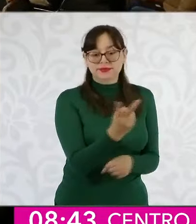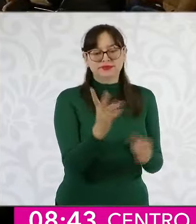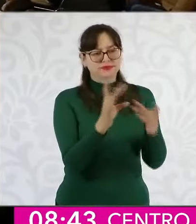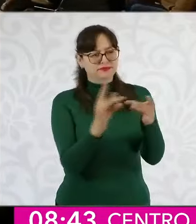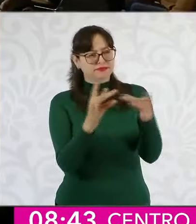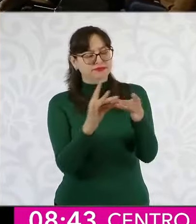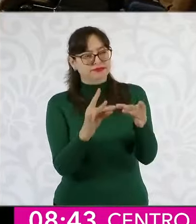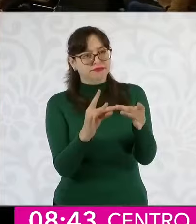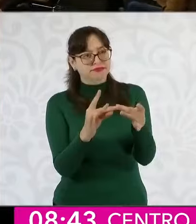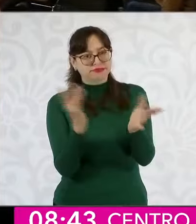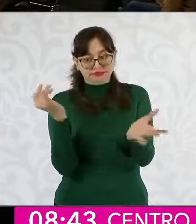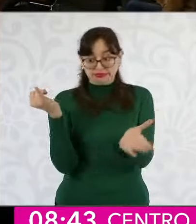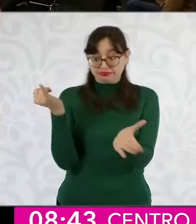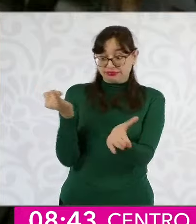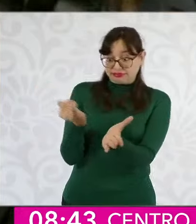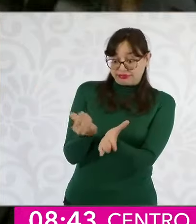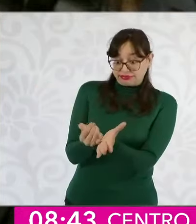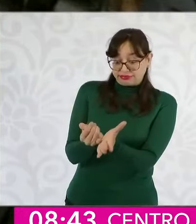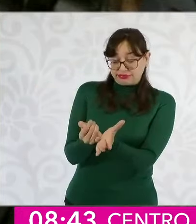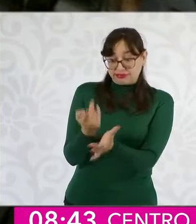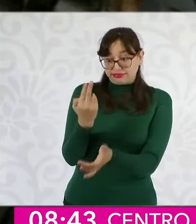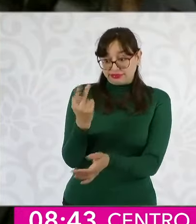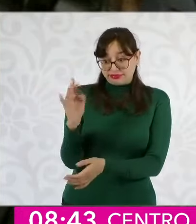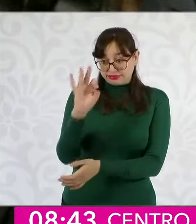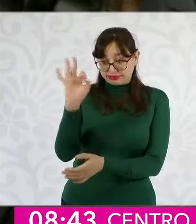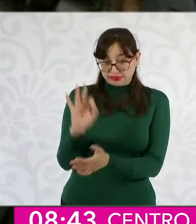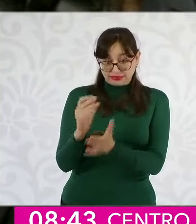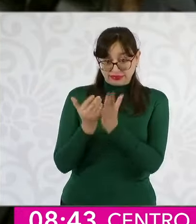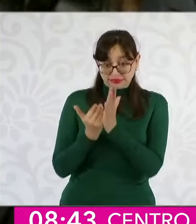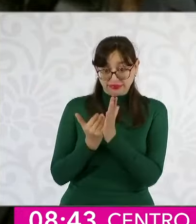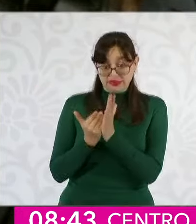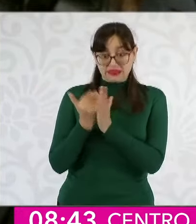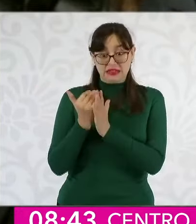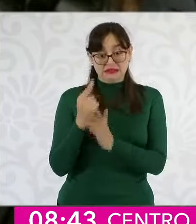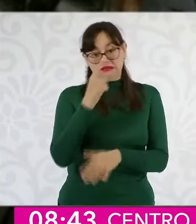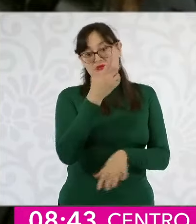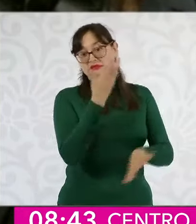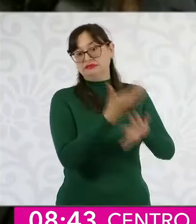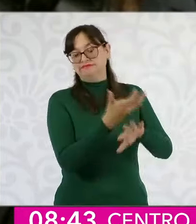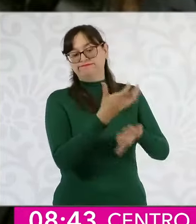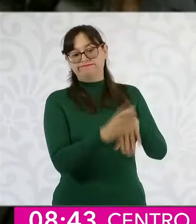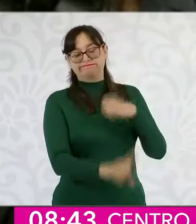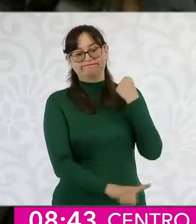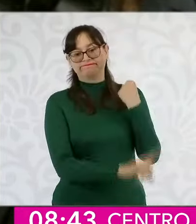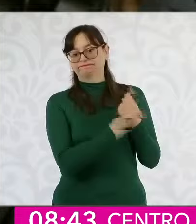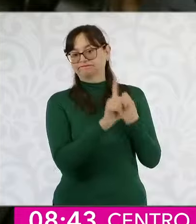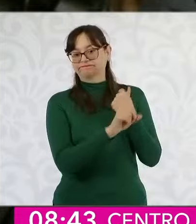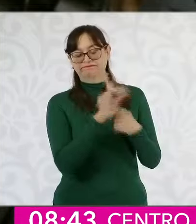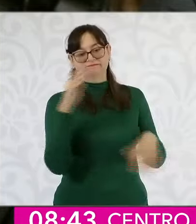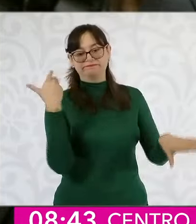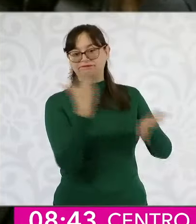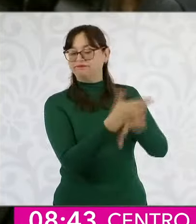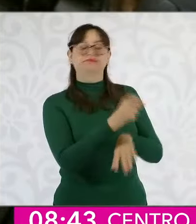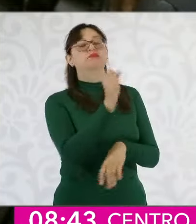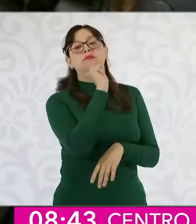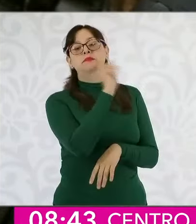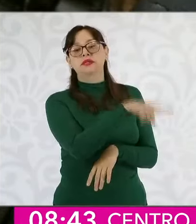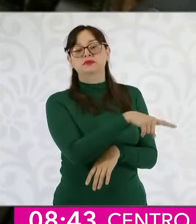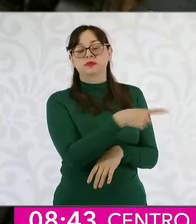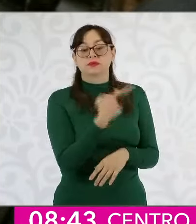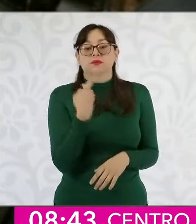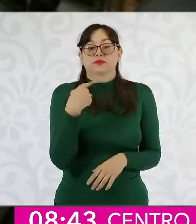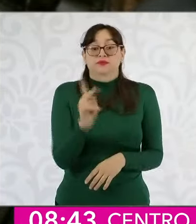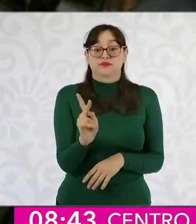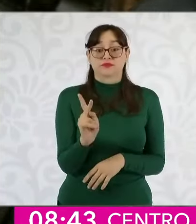adversos que vendrían para Estados Unidos y de manera regional si aumentan los aranceles. Pero mi pregunta va enfocada en si México